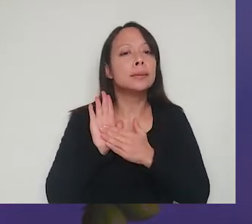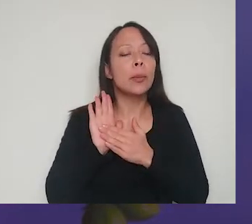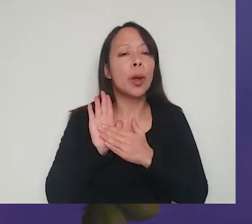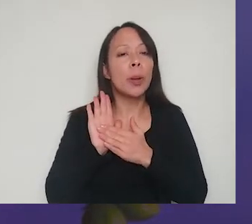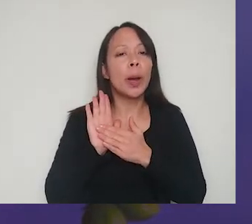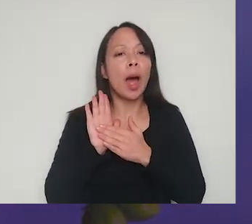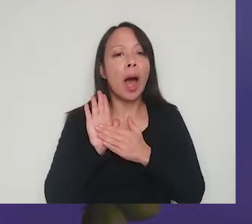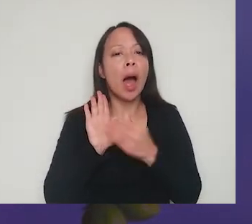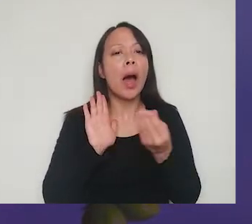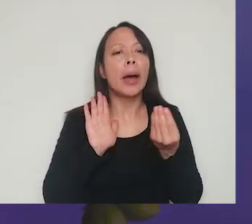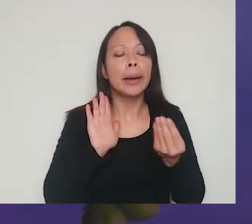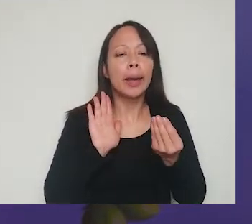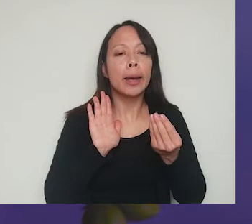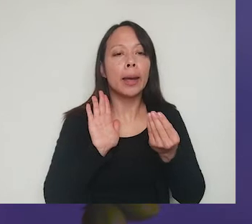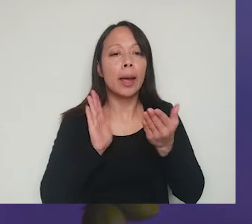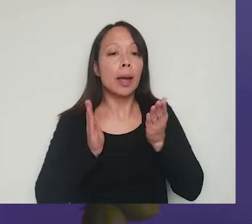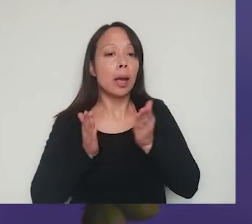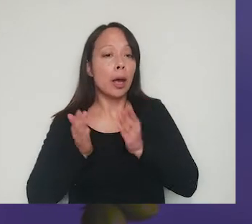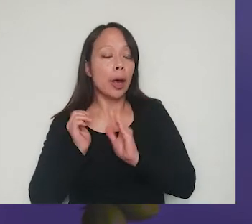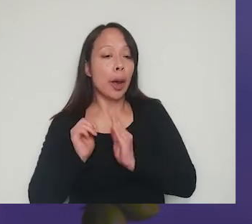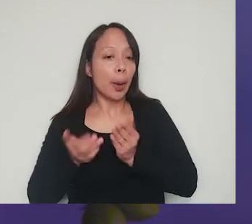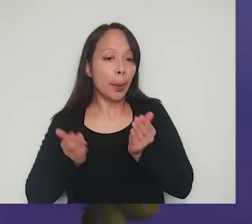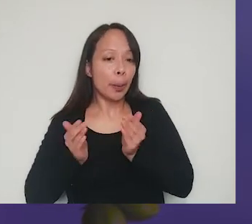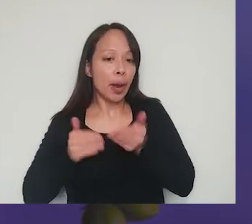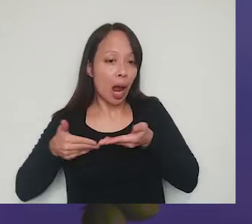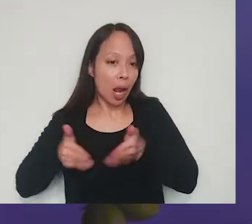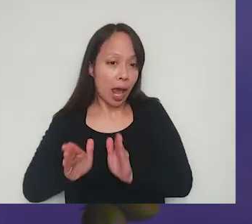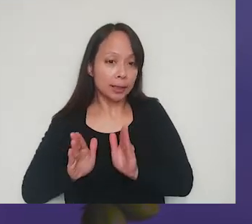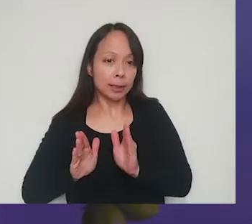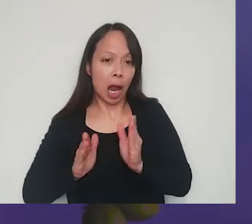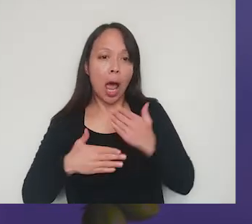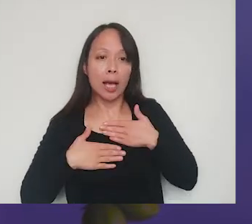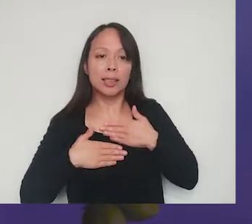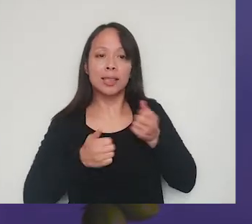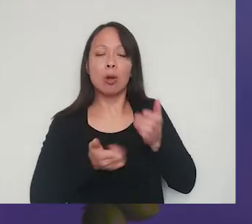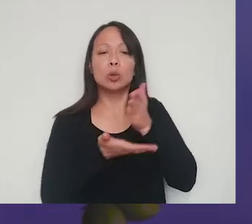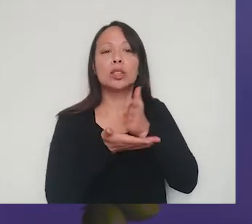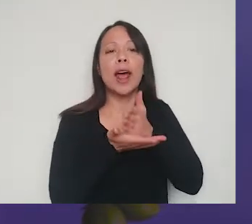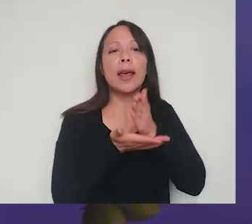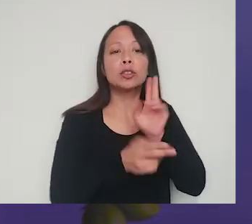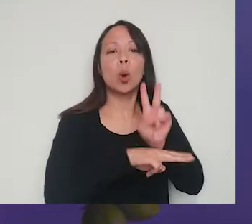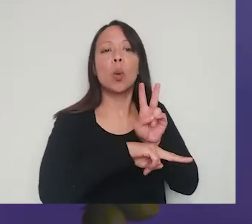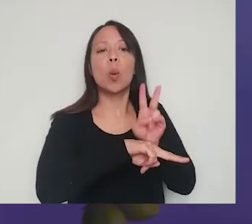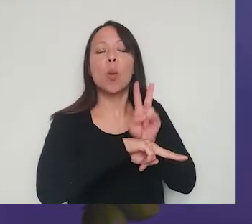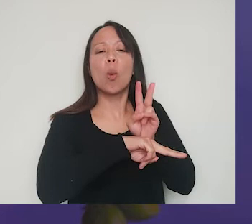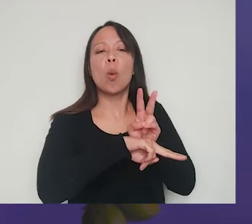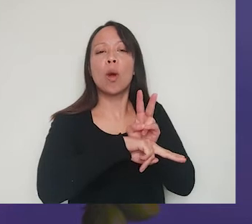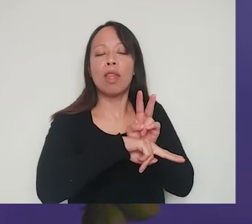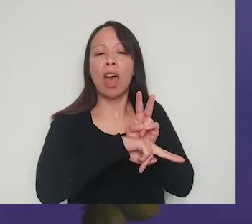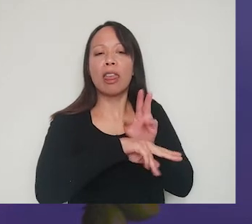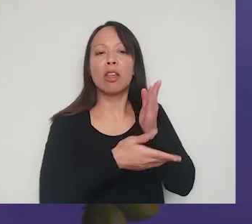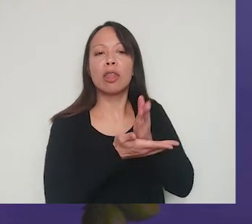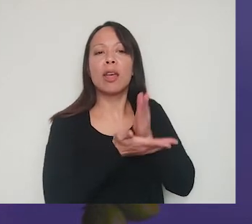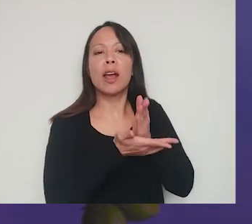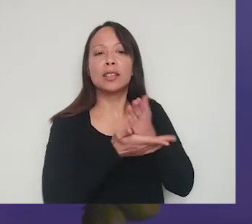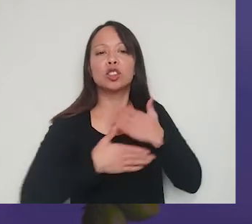garantizar la salud de la persona nacida. De esta manera se ejerce una procreación responsable y se protege este derecho humano a